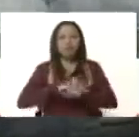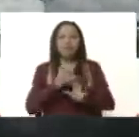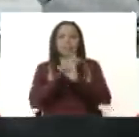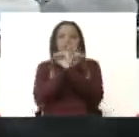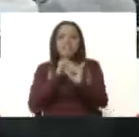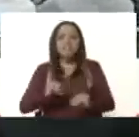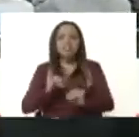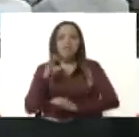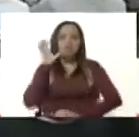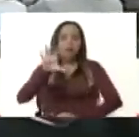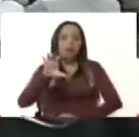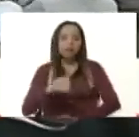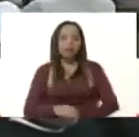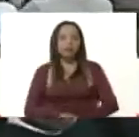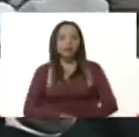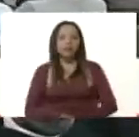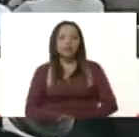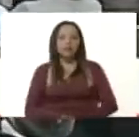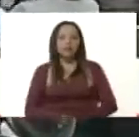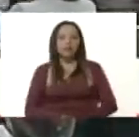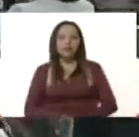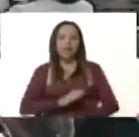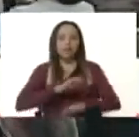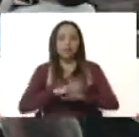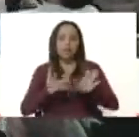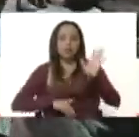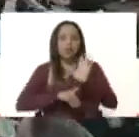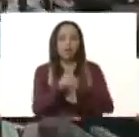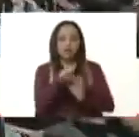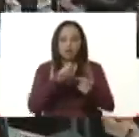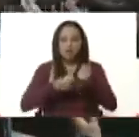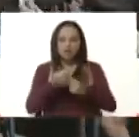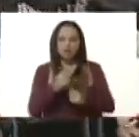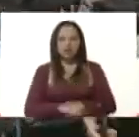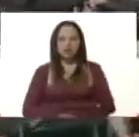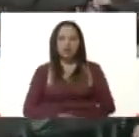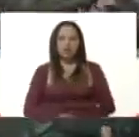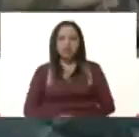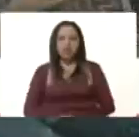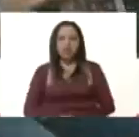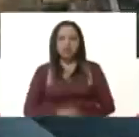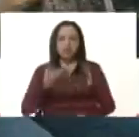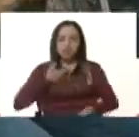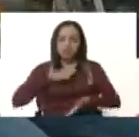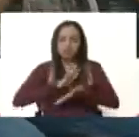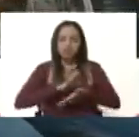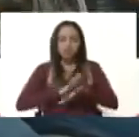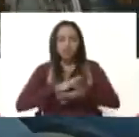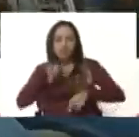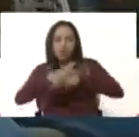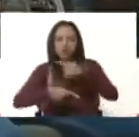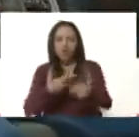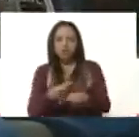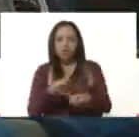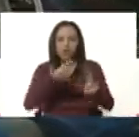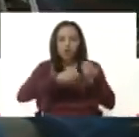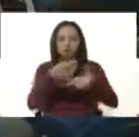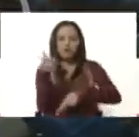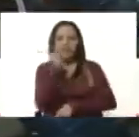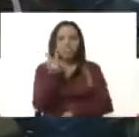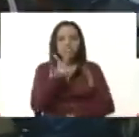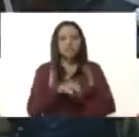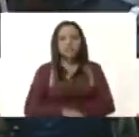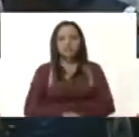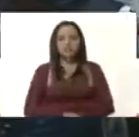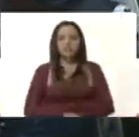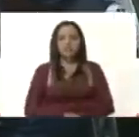felicidad del país, por el desarrollo económico, por la prosperidad y el progreso económico de Venezuela. Por eso